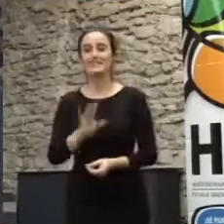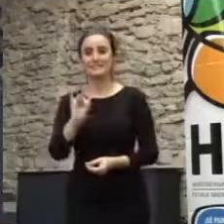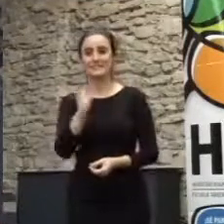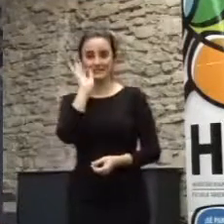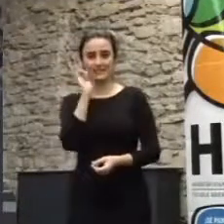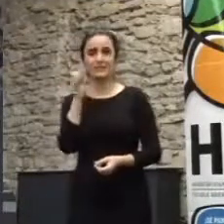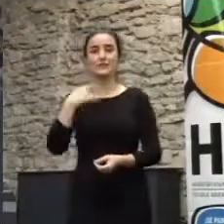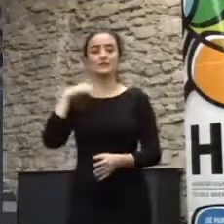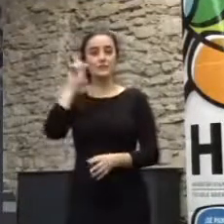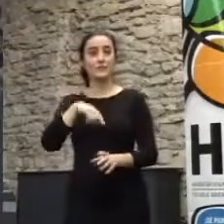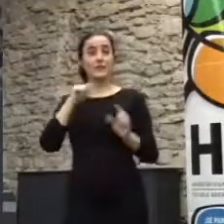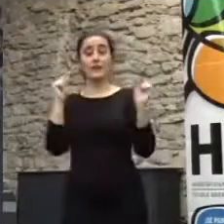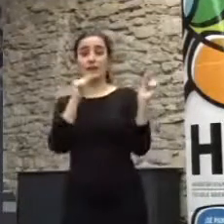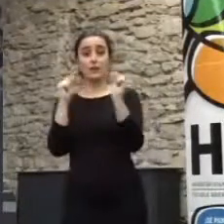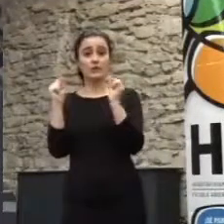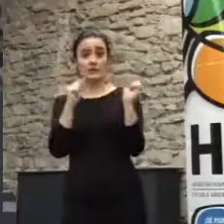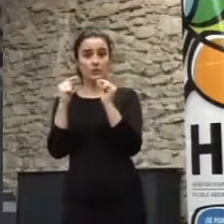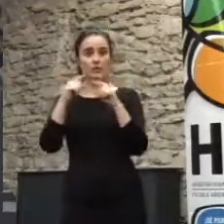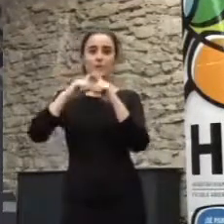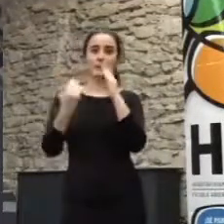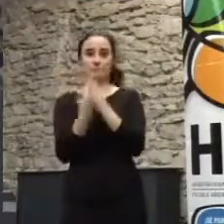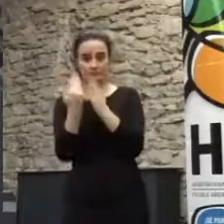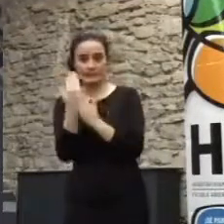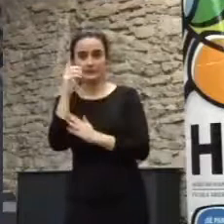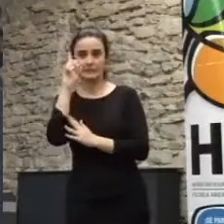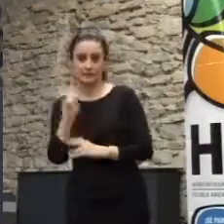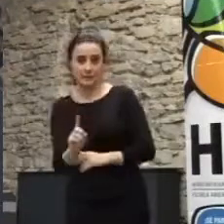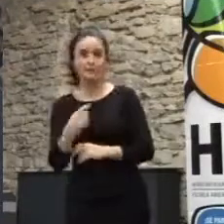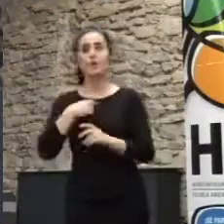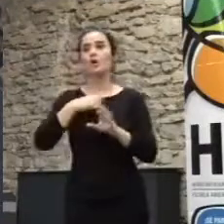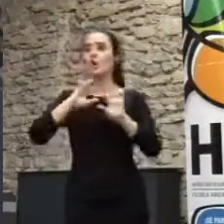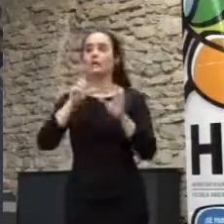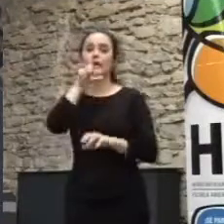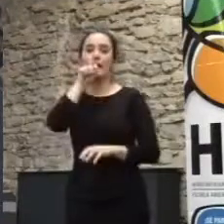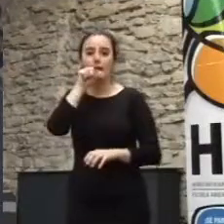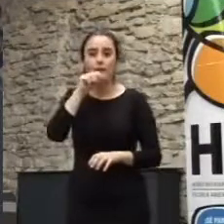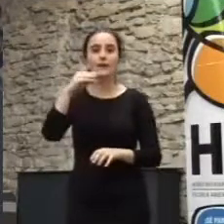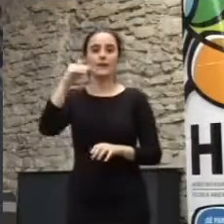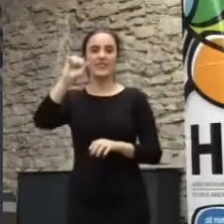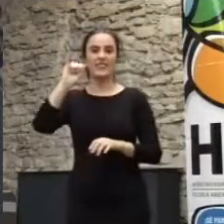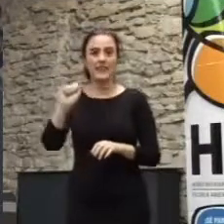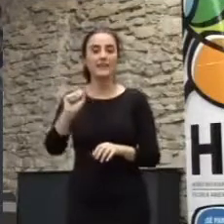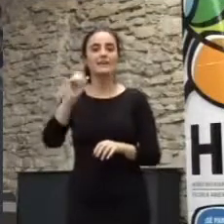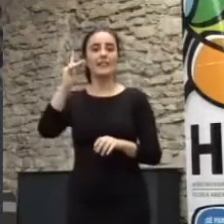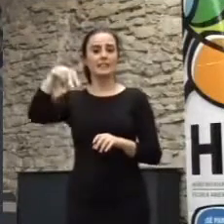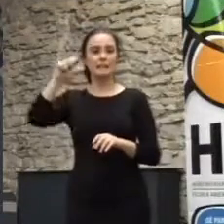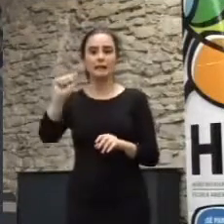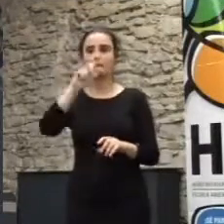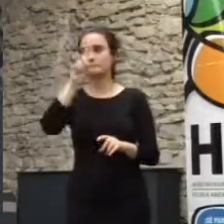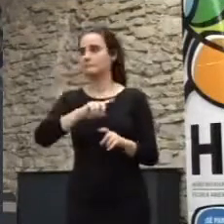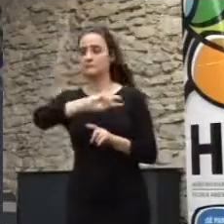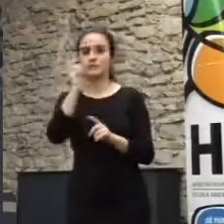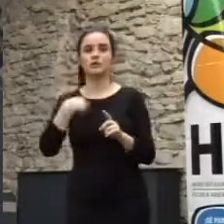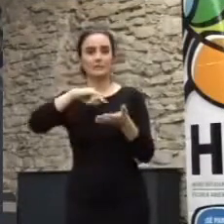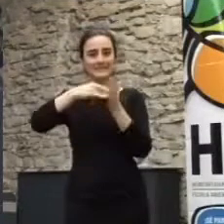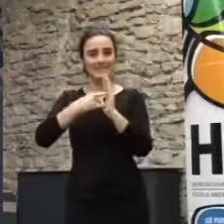con tertulia también en las mañanas, ¿no? Por otros medios también, ETV, DEIA, Diario Noticias de Álava. También me ha tocado estar al otro lado como técnico